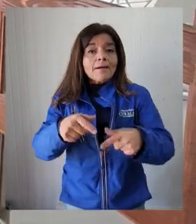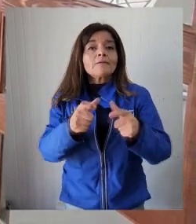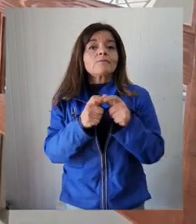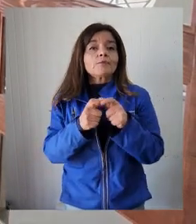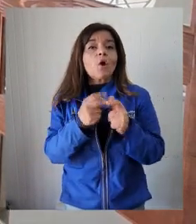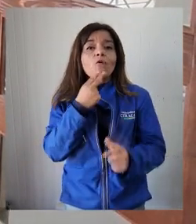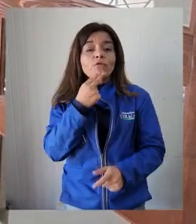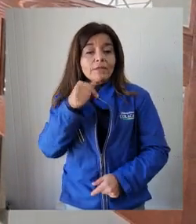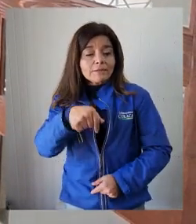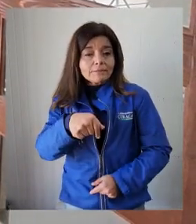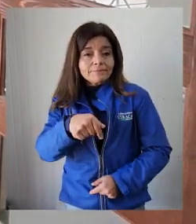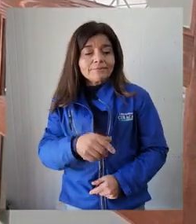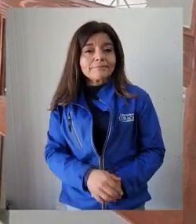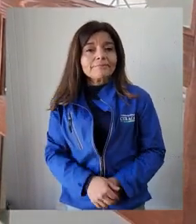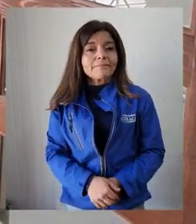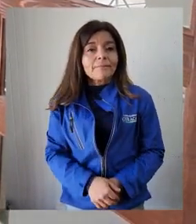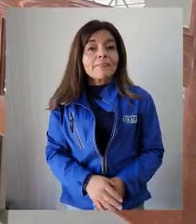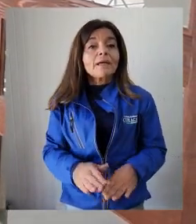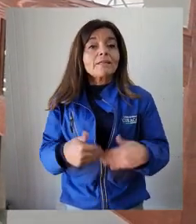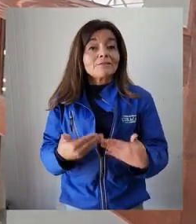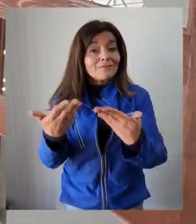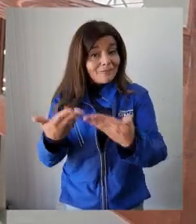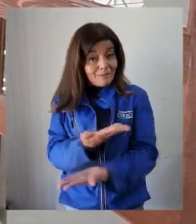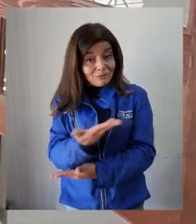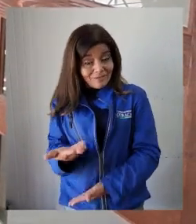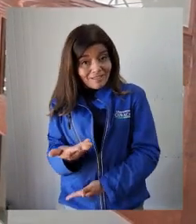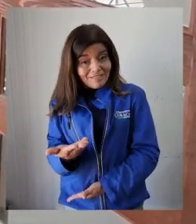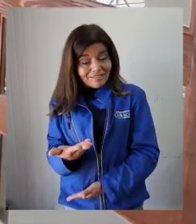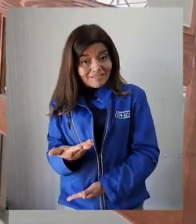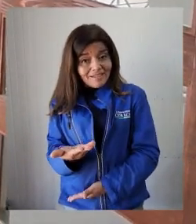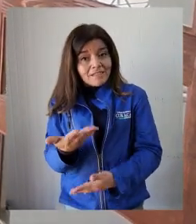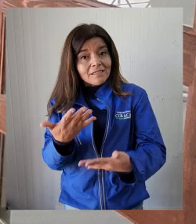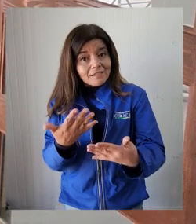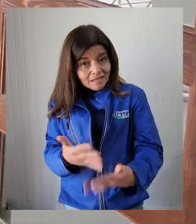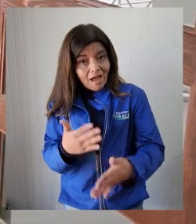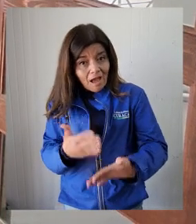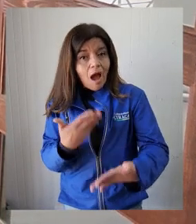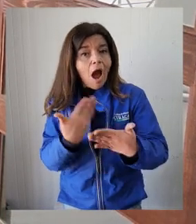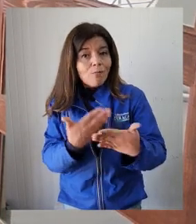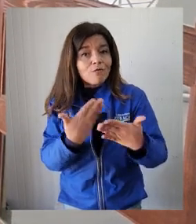es de la comuna. Por lo tanto, la invitación está hecha para